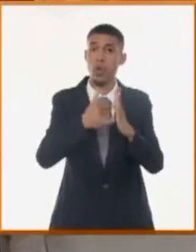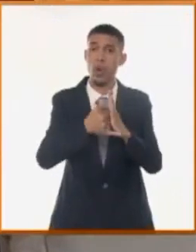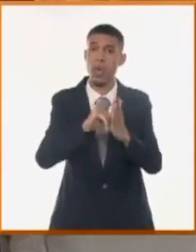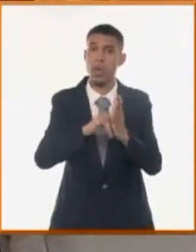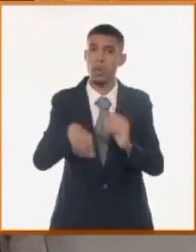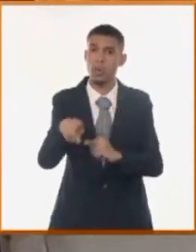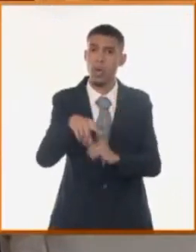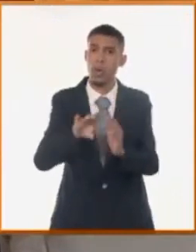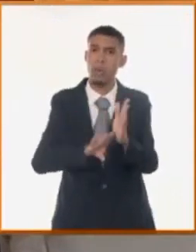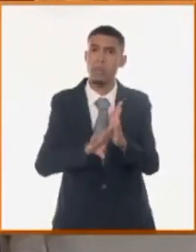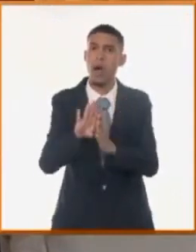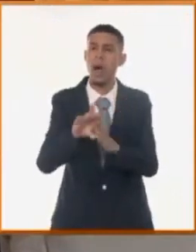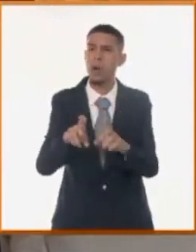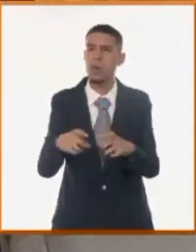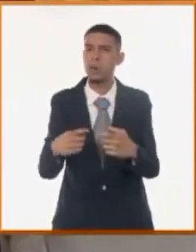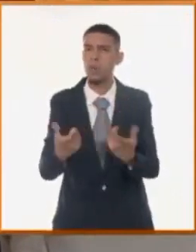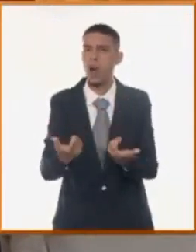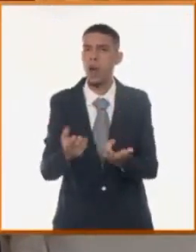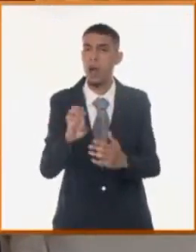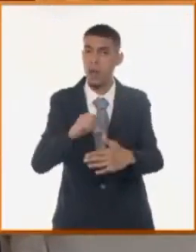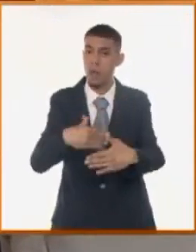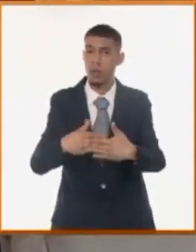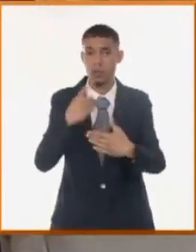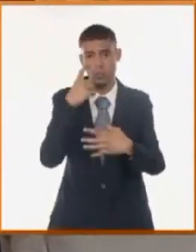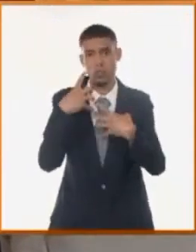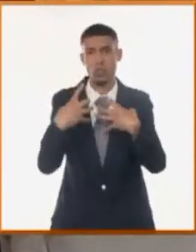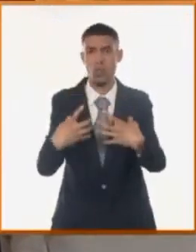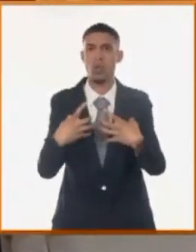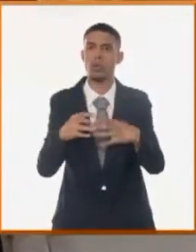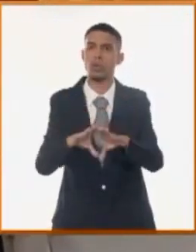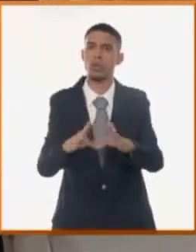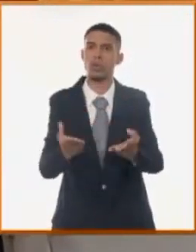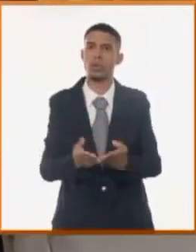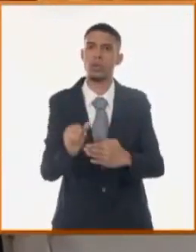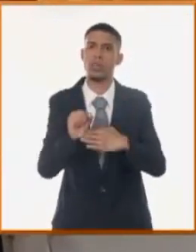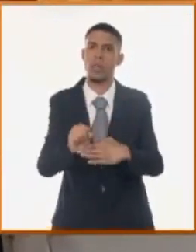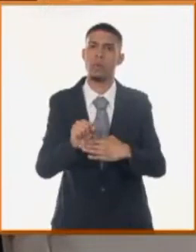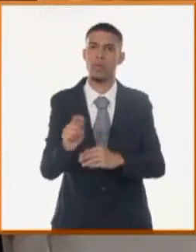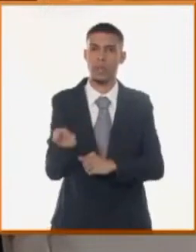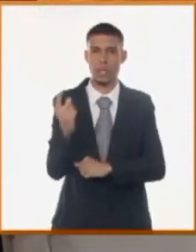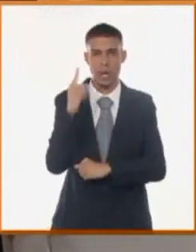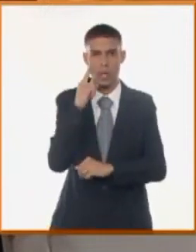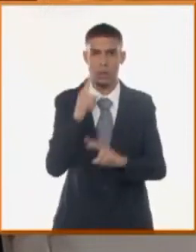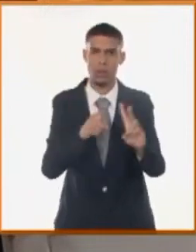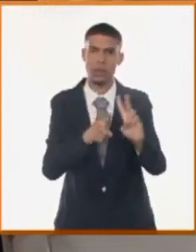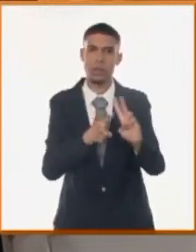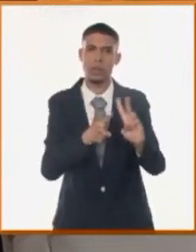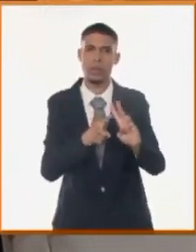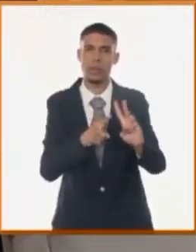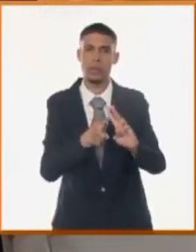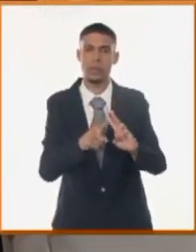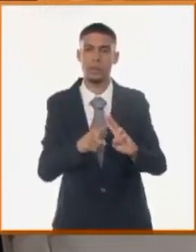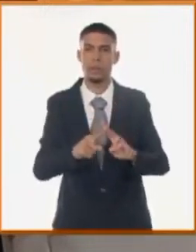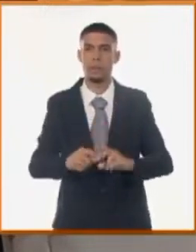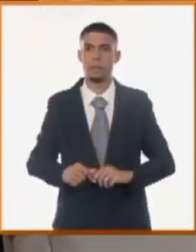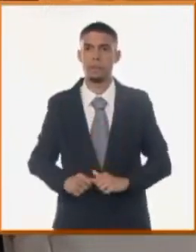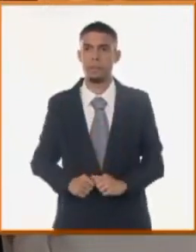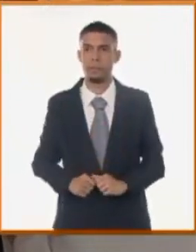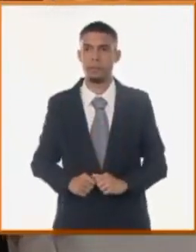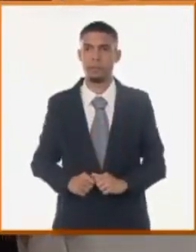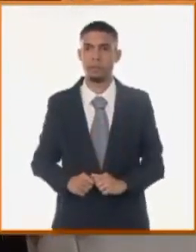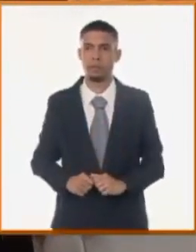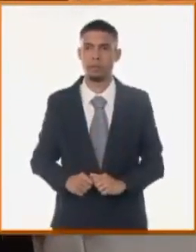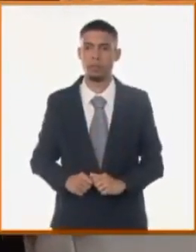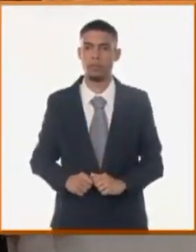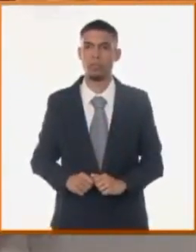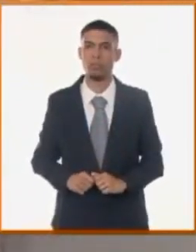involucrando esta empresa tan importante para todos los servicios de radio y televisión de nuestro país. Entonces, Leonardo,